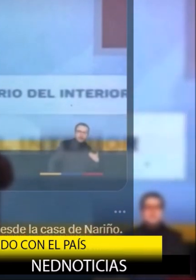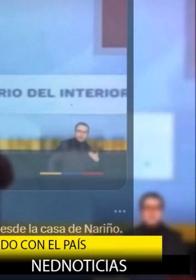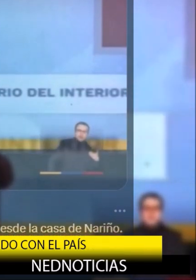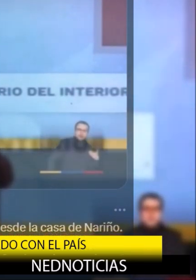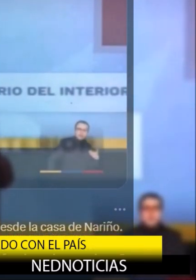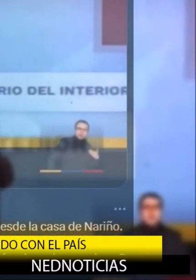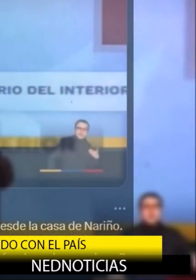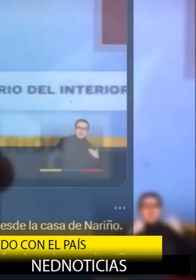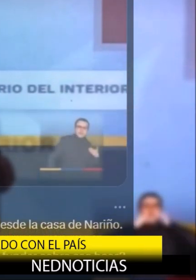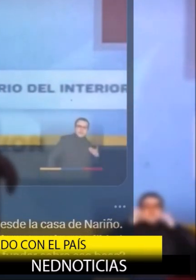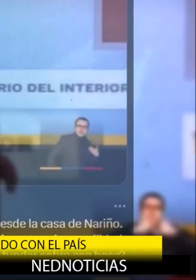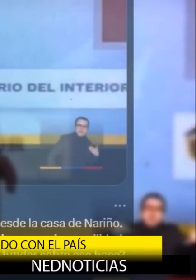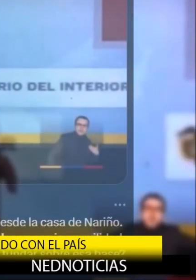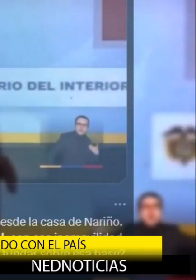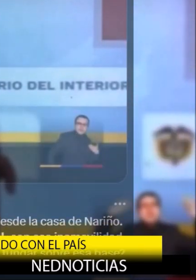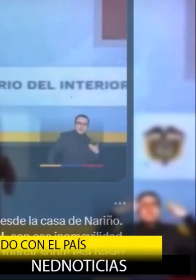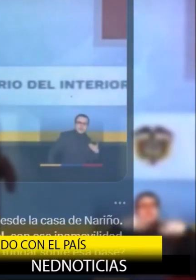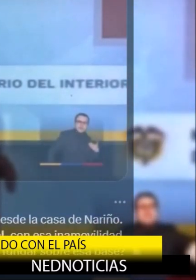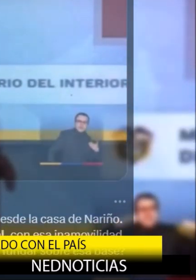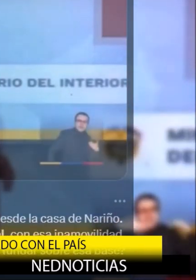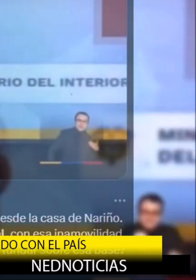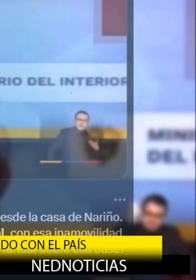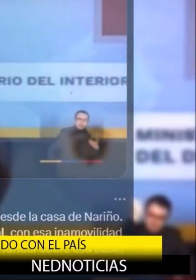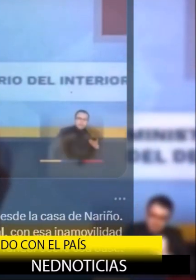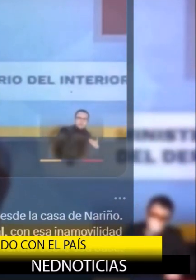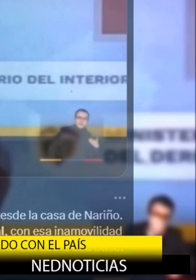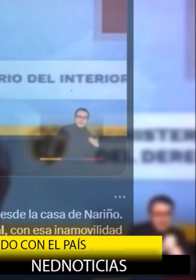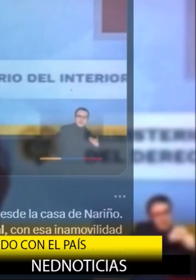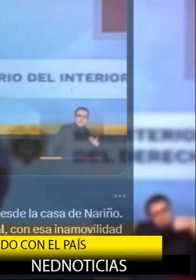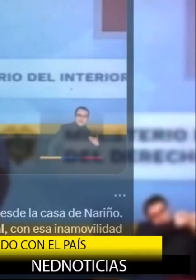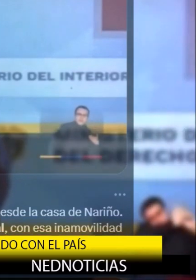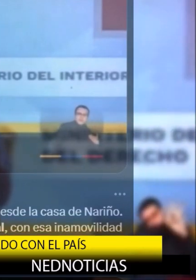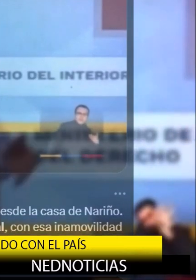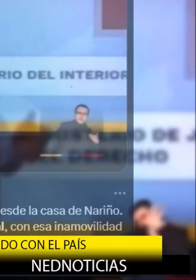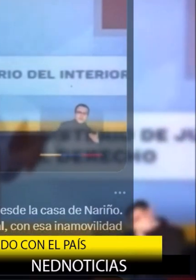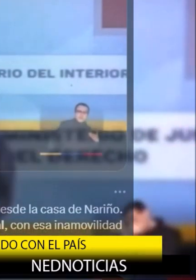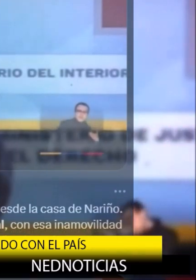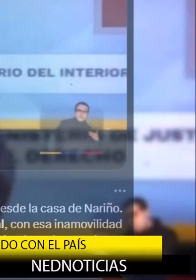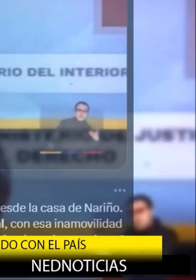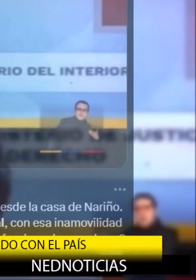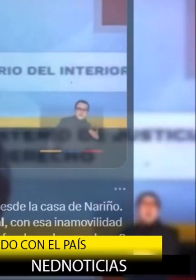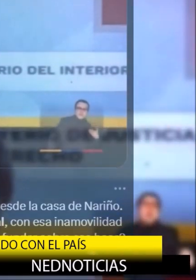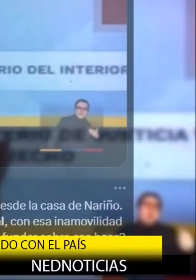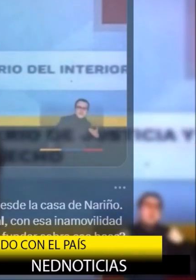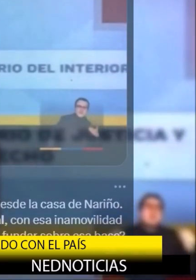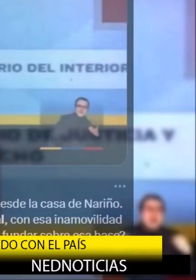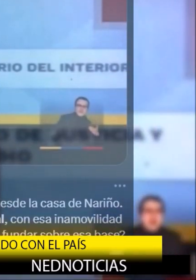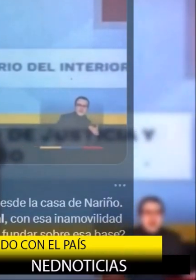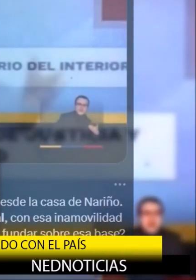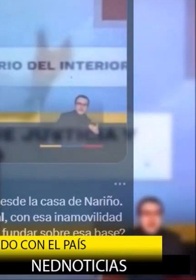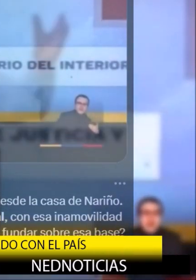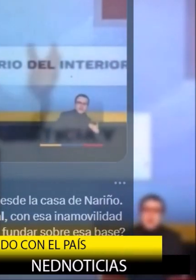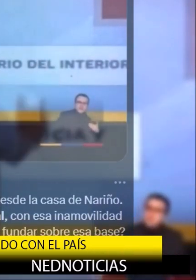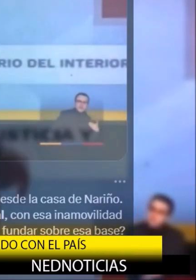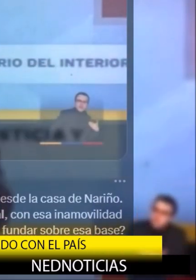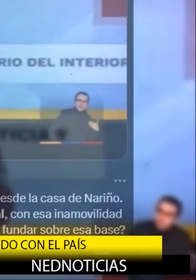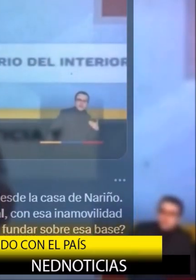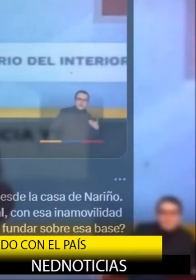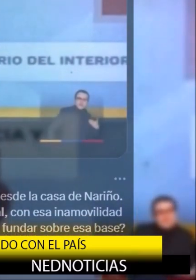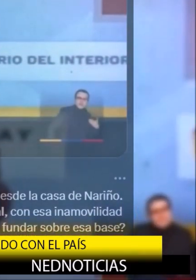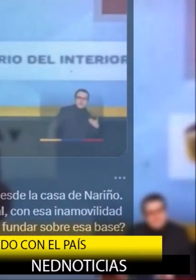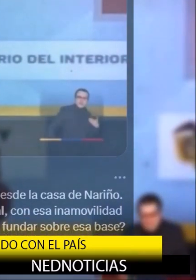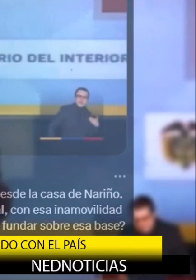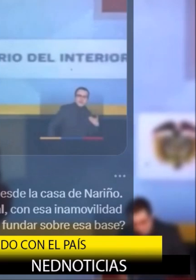fuerzas políticas y sociales de Colombia. Es que no queremos más esclavismos, es que queremos dignidad